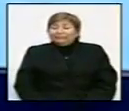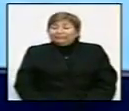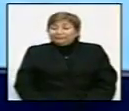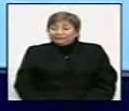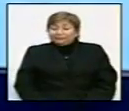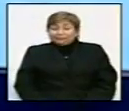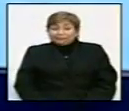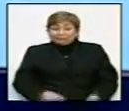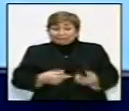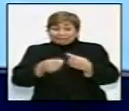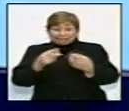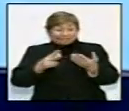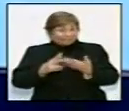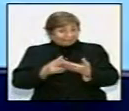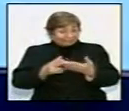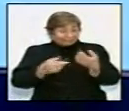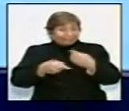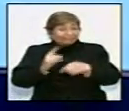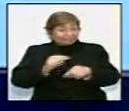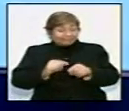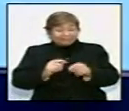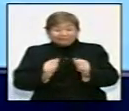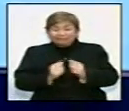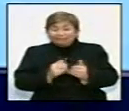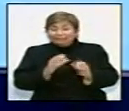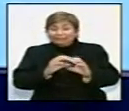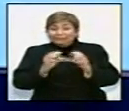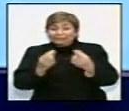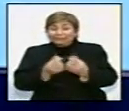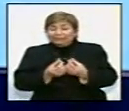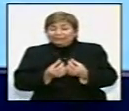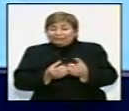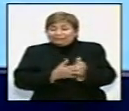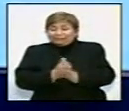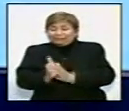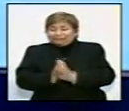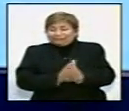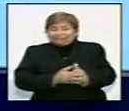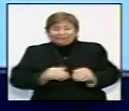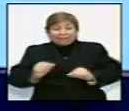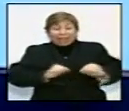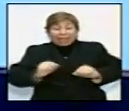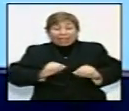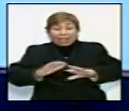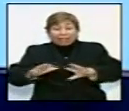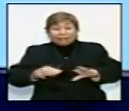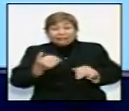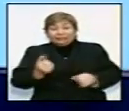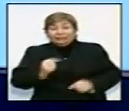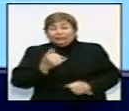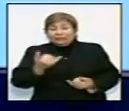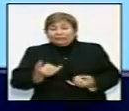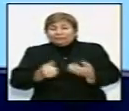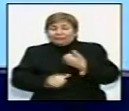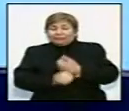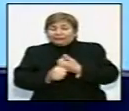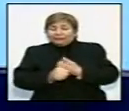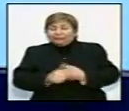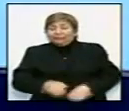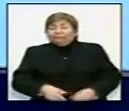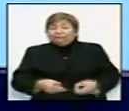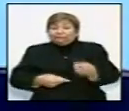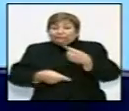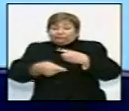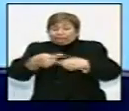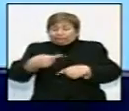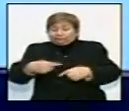Vamos a hacer una pausa y al volver, Congreso participó con éxito en simulacro nacional multipeligro. Vamos a